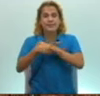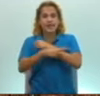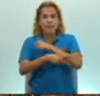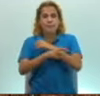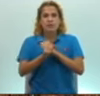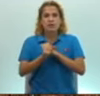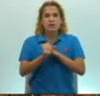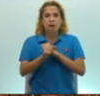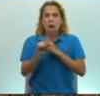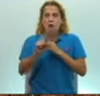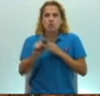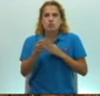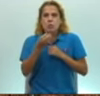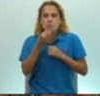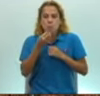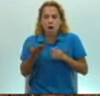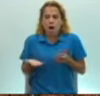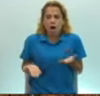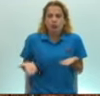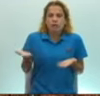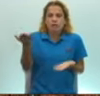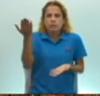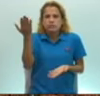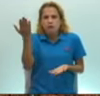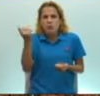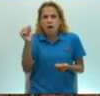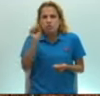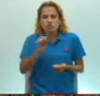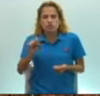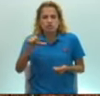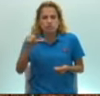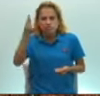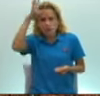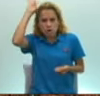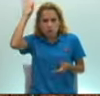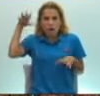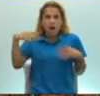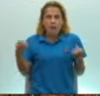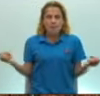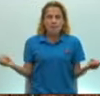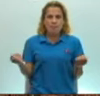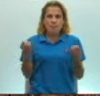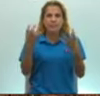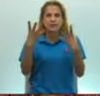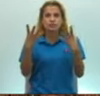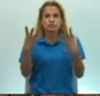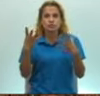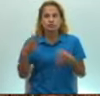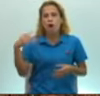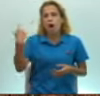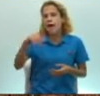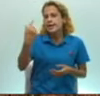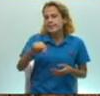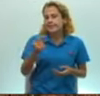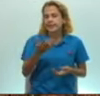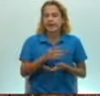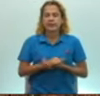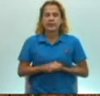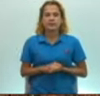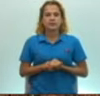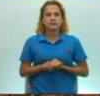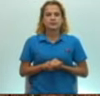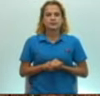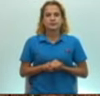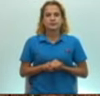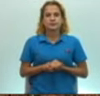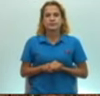etrusco, ahora la república estaba imposibilitando el desarrollo de la sociedad romana en un momento de esplendor del sistema esclavista,